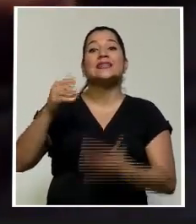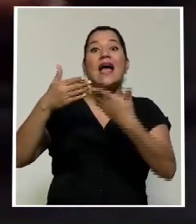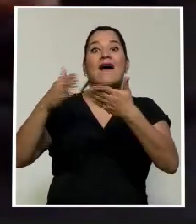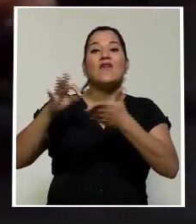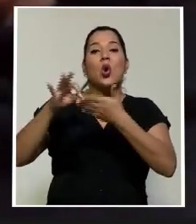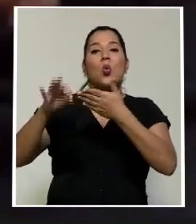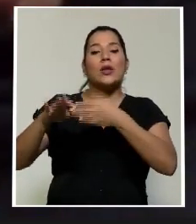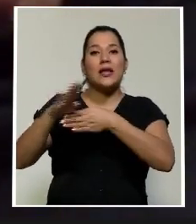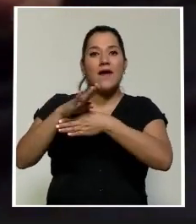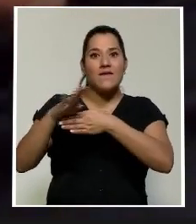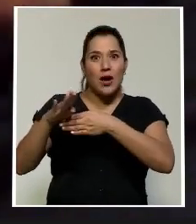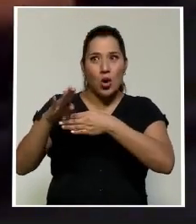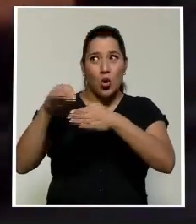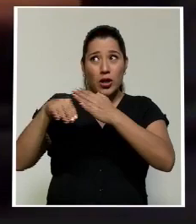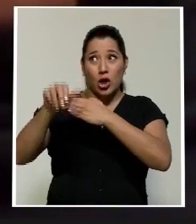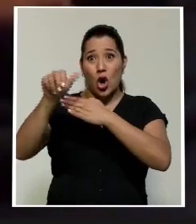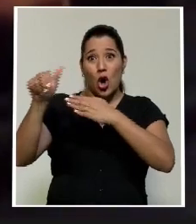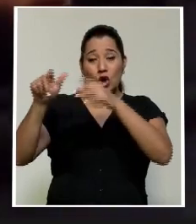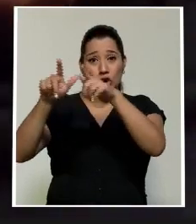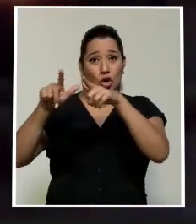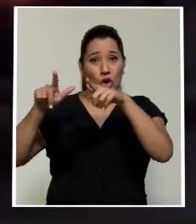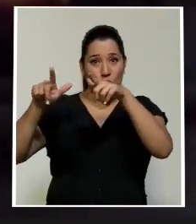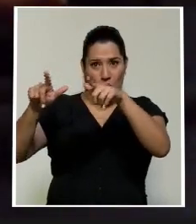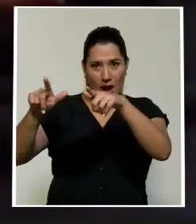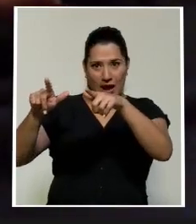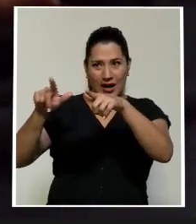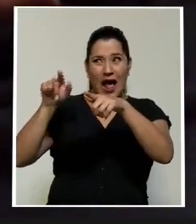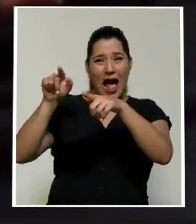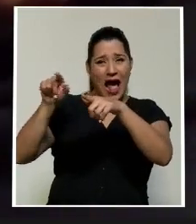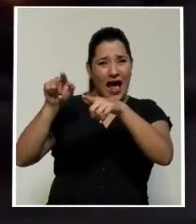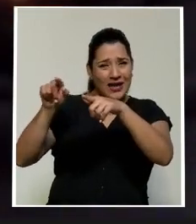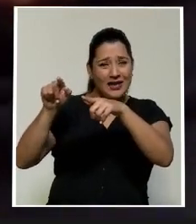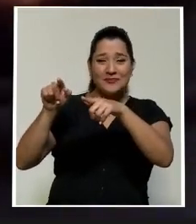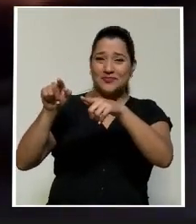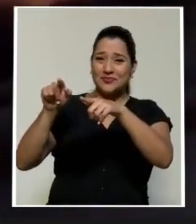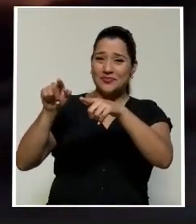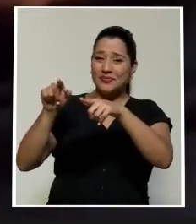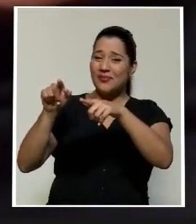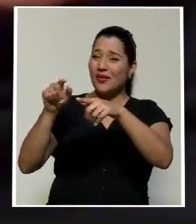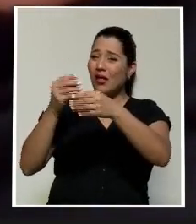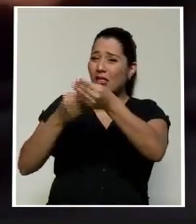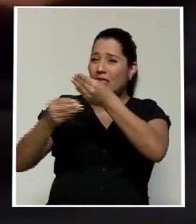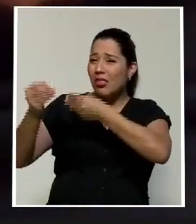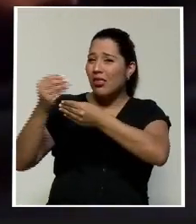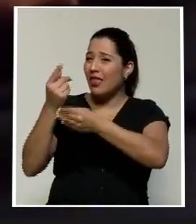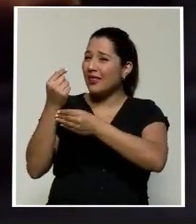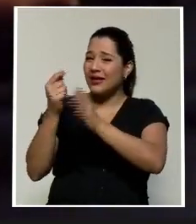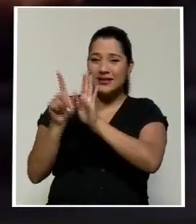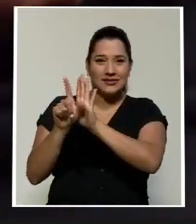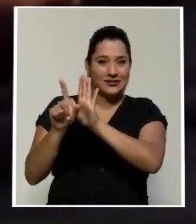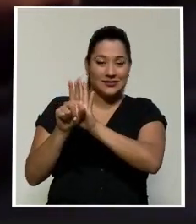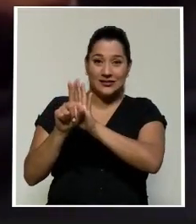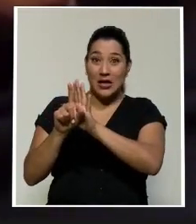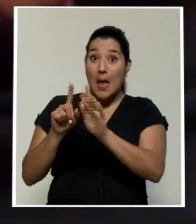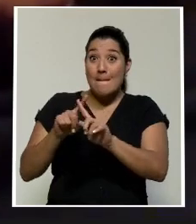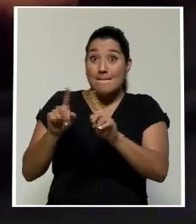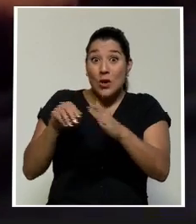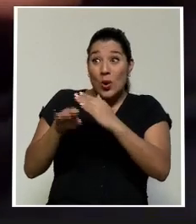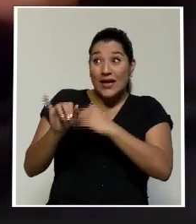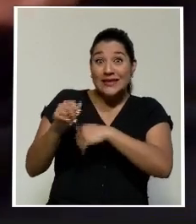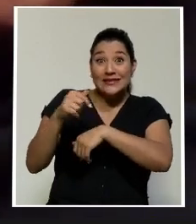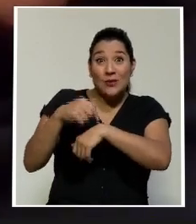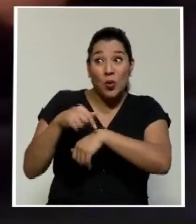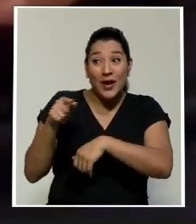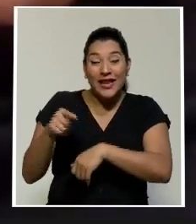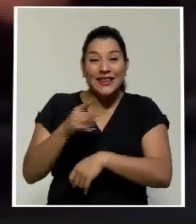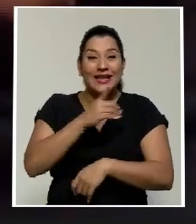lugar donde circulan dineros muy oscuros, y mientras que él, en ese momento, él era el director de impuestos de la